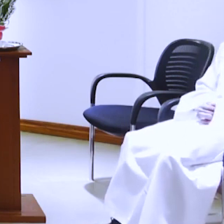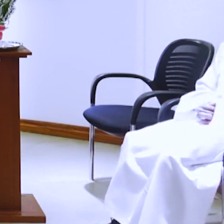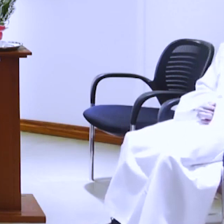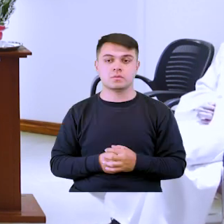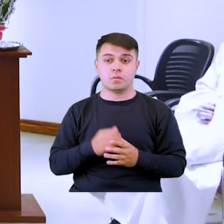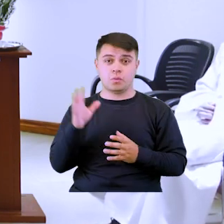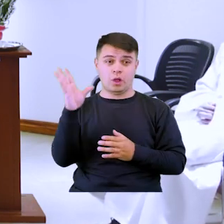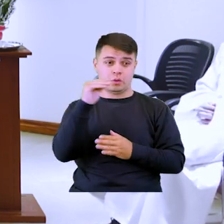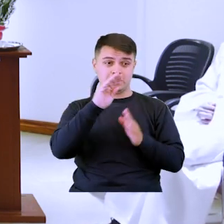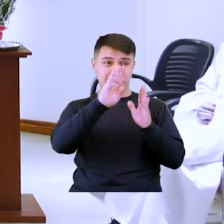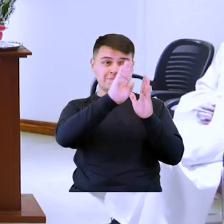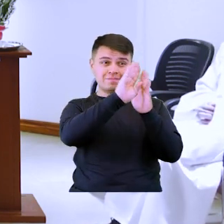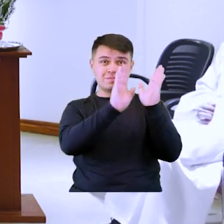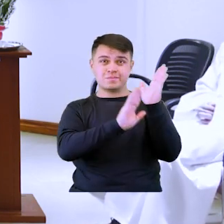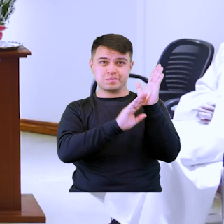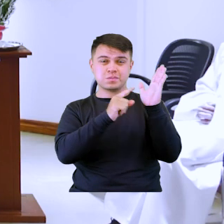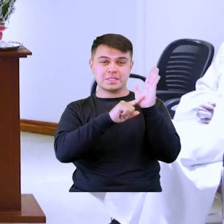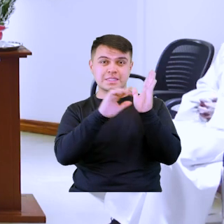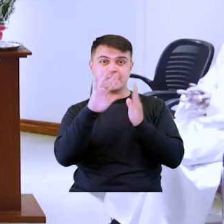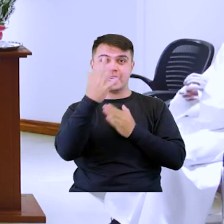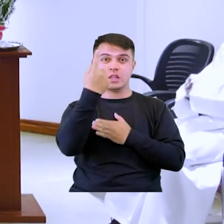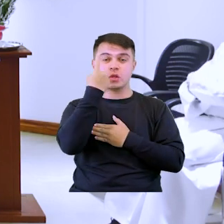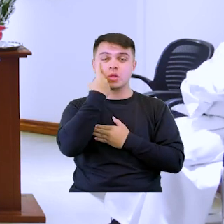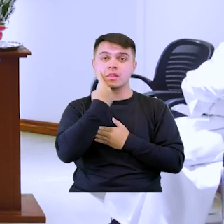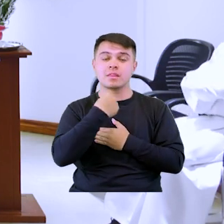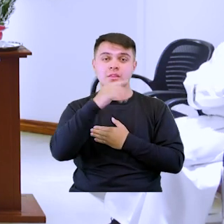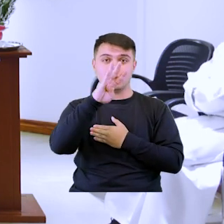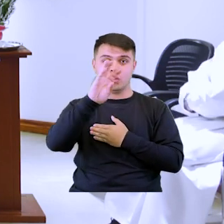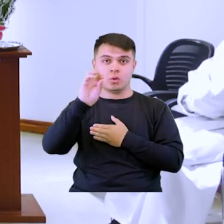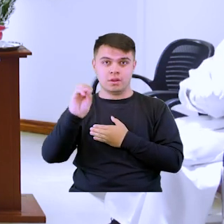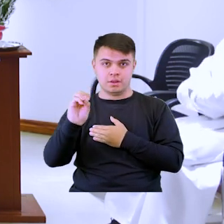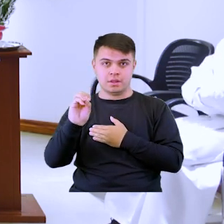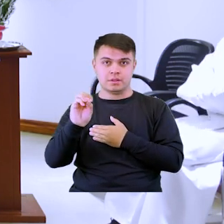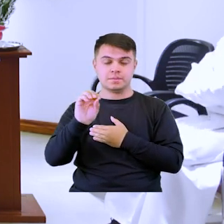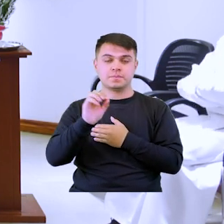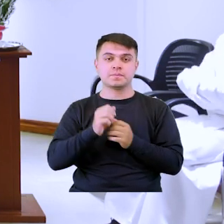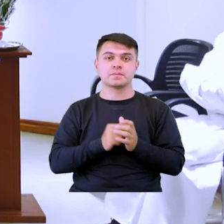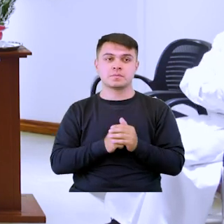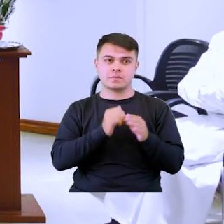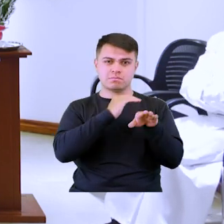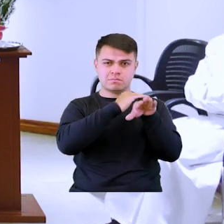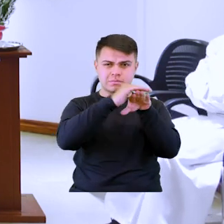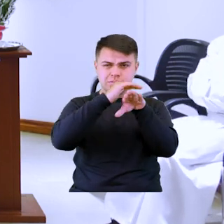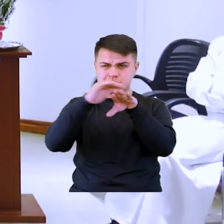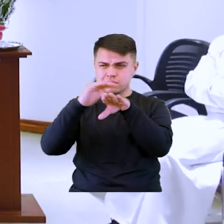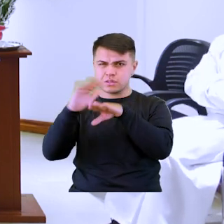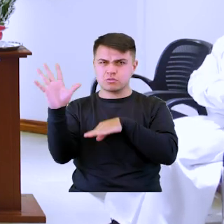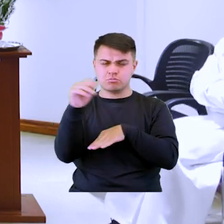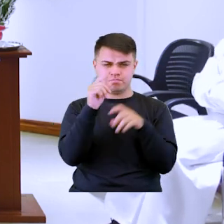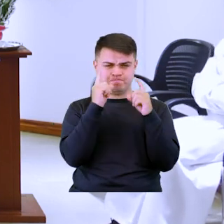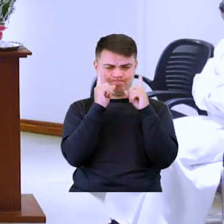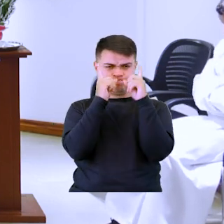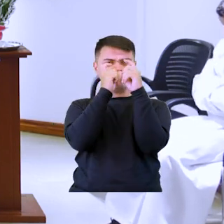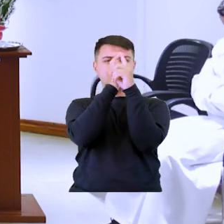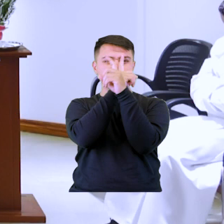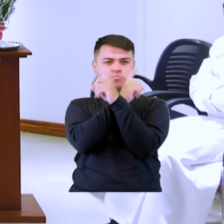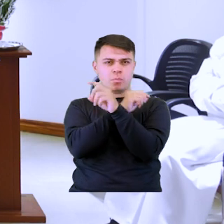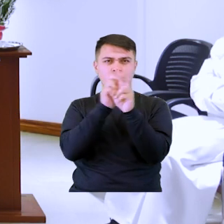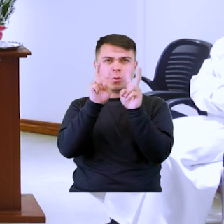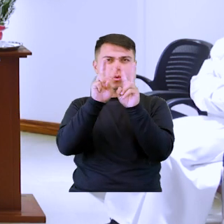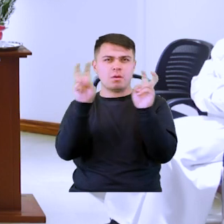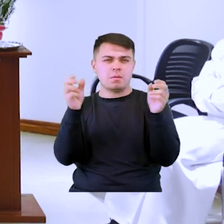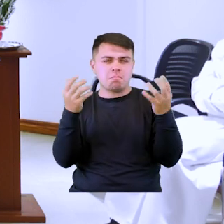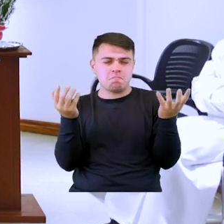Toda la palabra de este quinto domingo de Cuaresma nos invita a reflexionar en un tema muy central